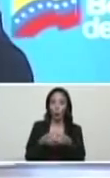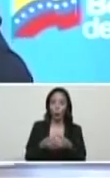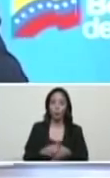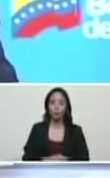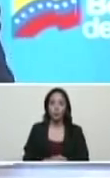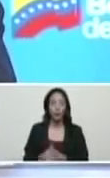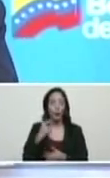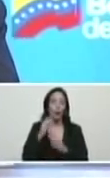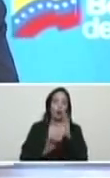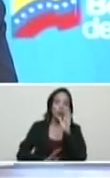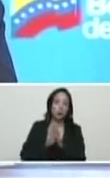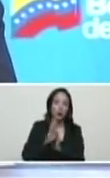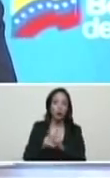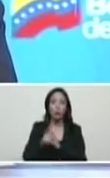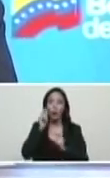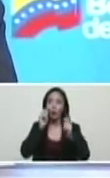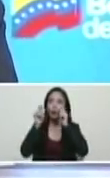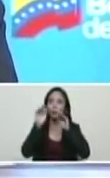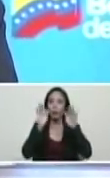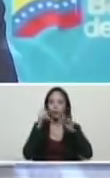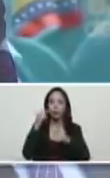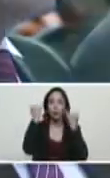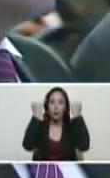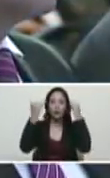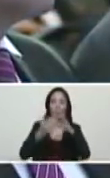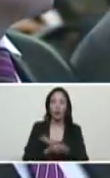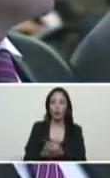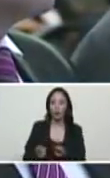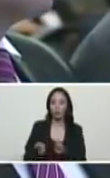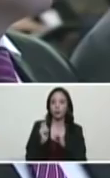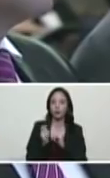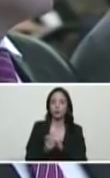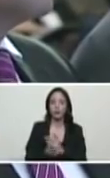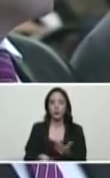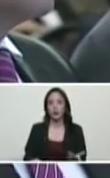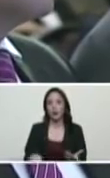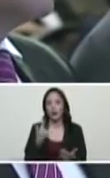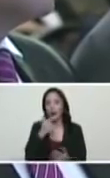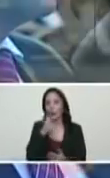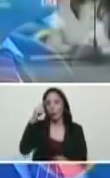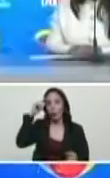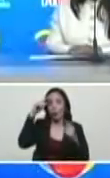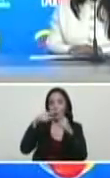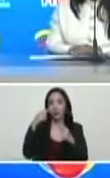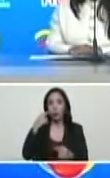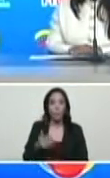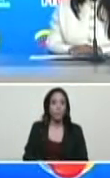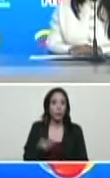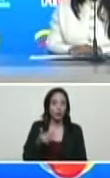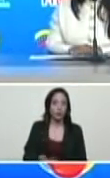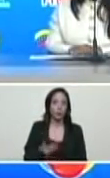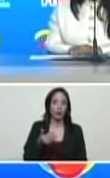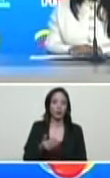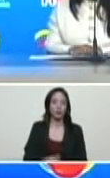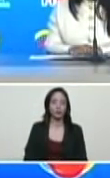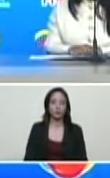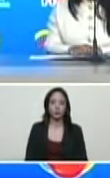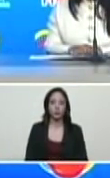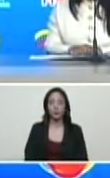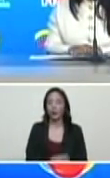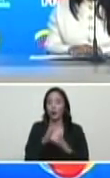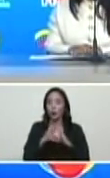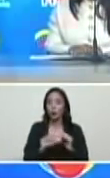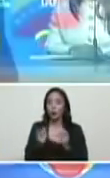el desarrollo del turismo como elemento central, columna vertebral del nuevo